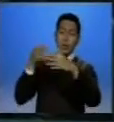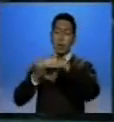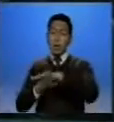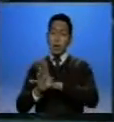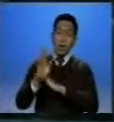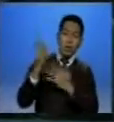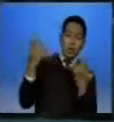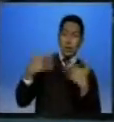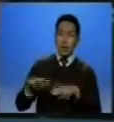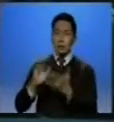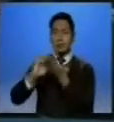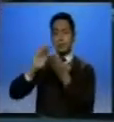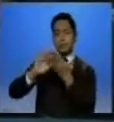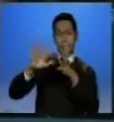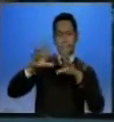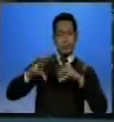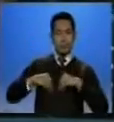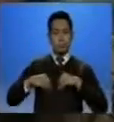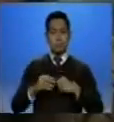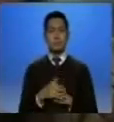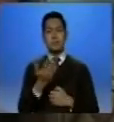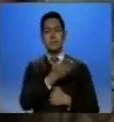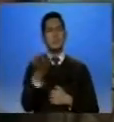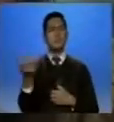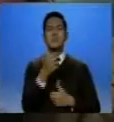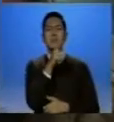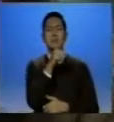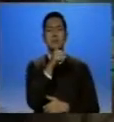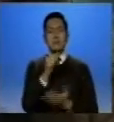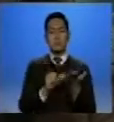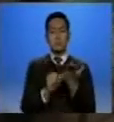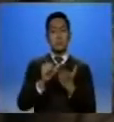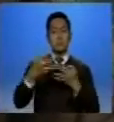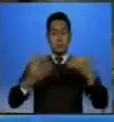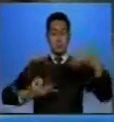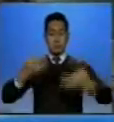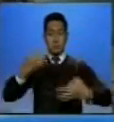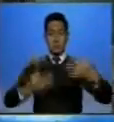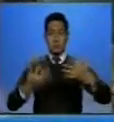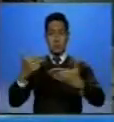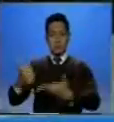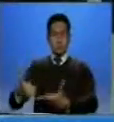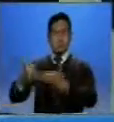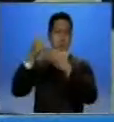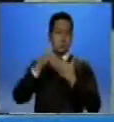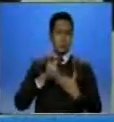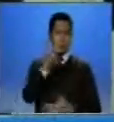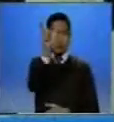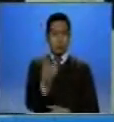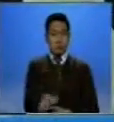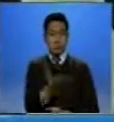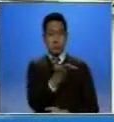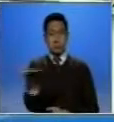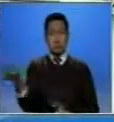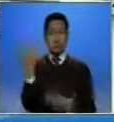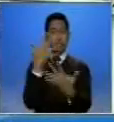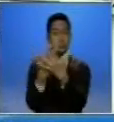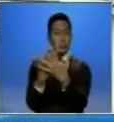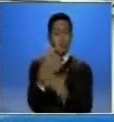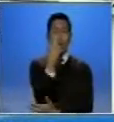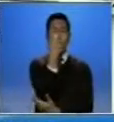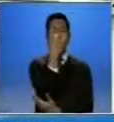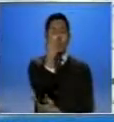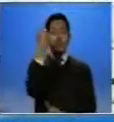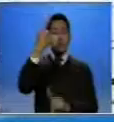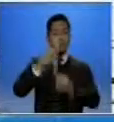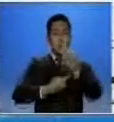La boleta de excarcelación la recibió de manos de la ministra de Justicia, Lady Zúñiga. El ciudadano permaneció detenido 11 meses